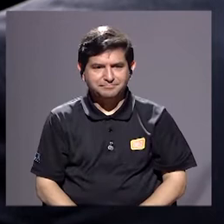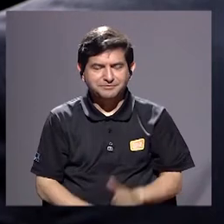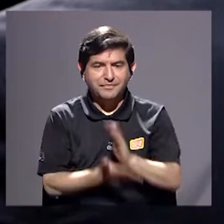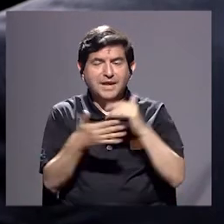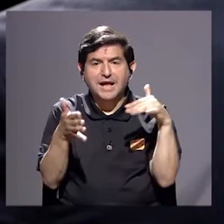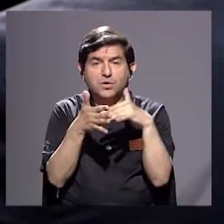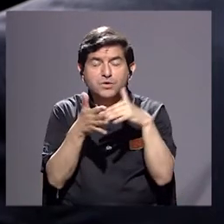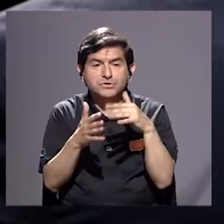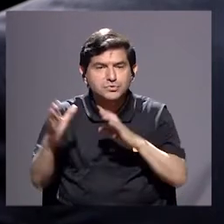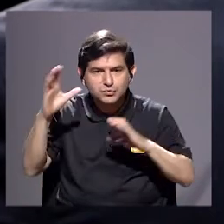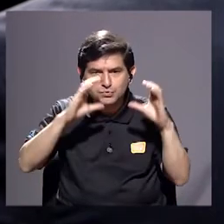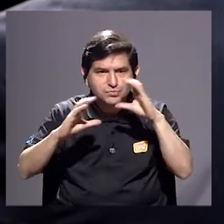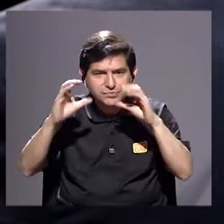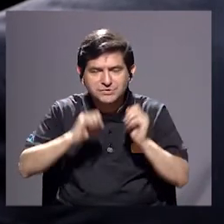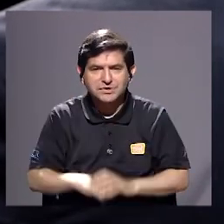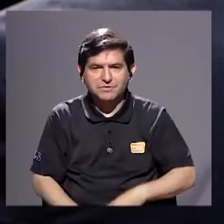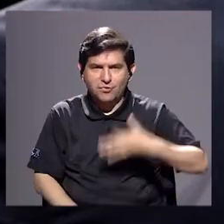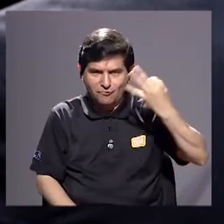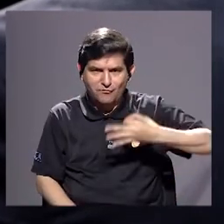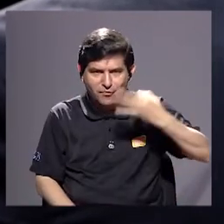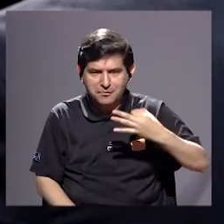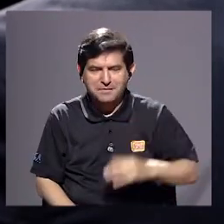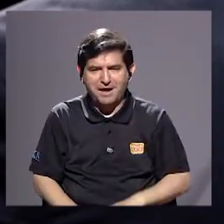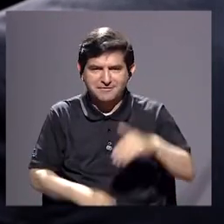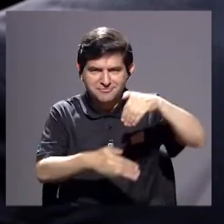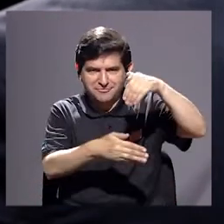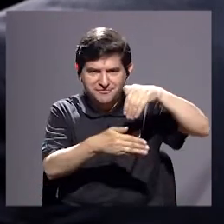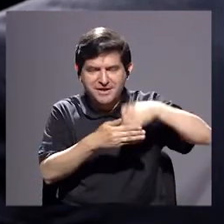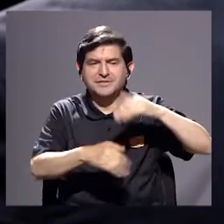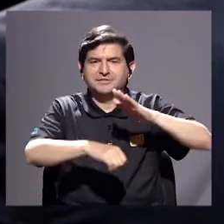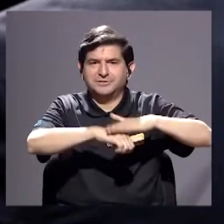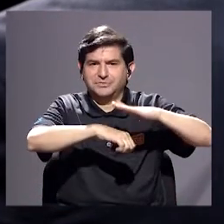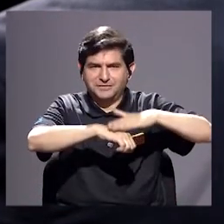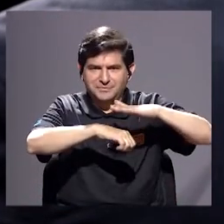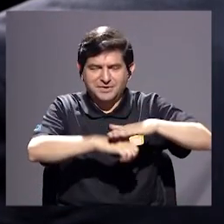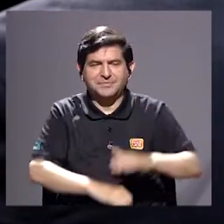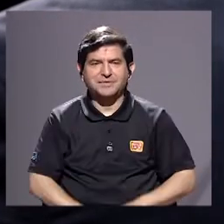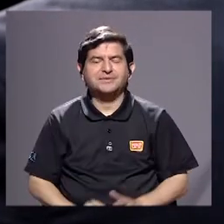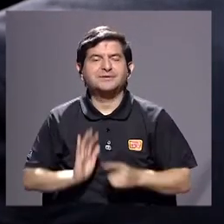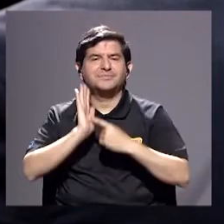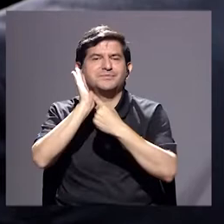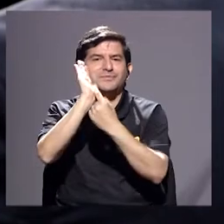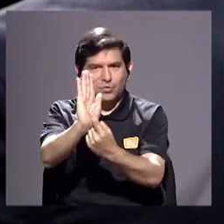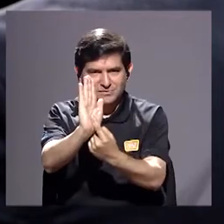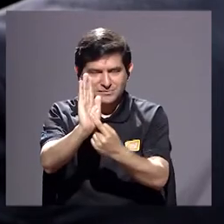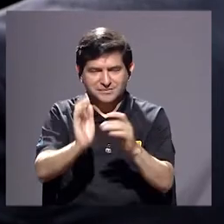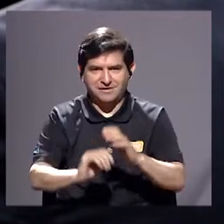hecho algún estudio científico formal el documental que les pueda permitir demostrar